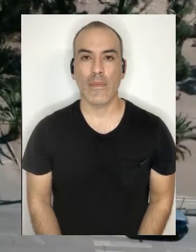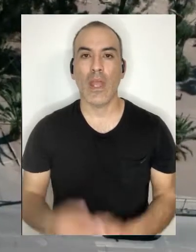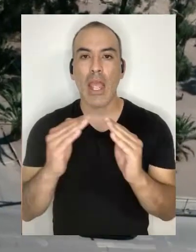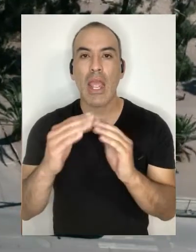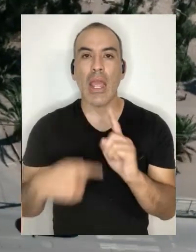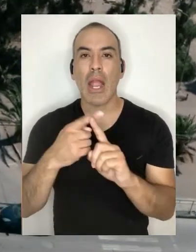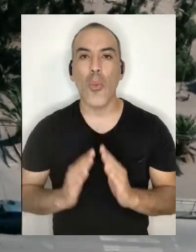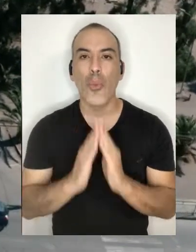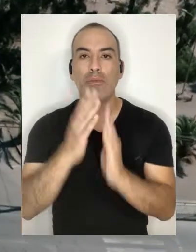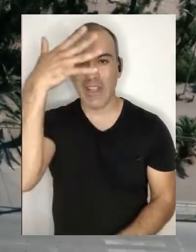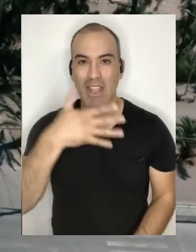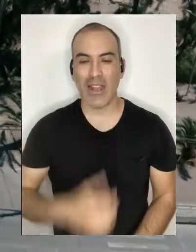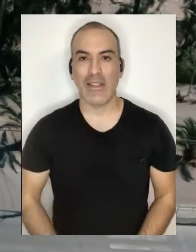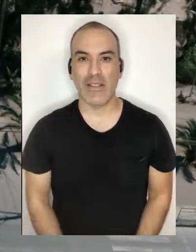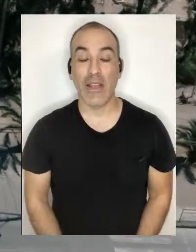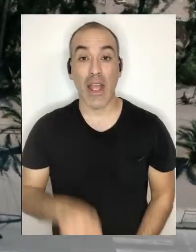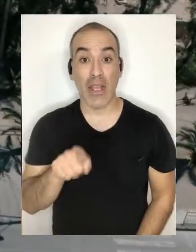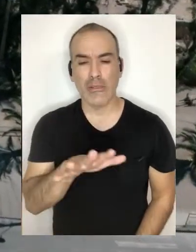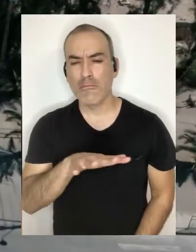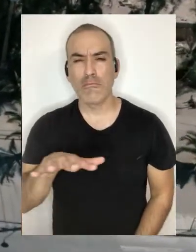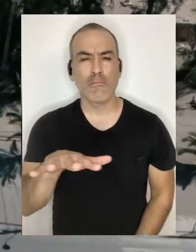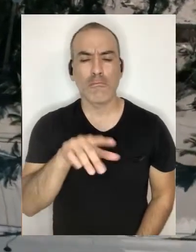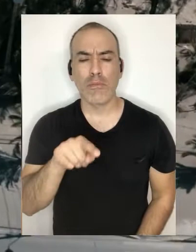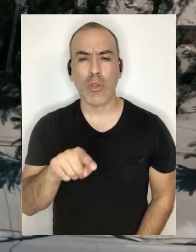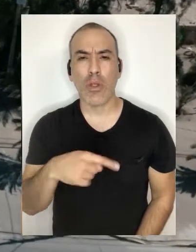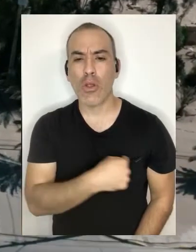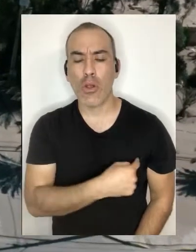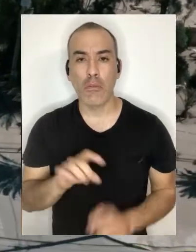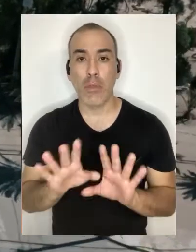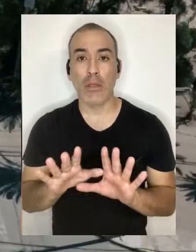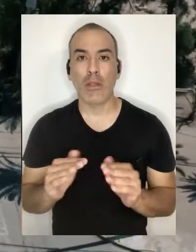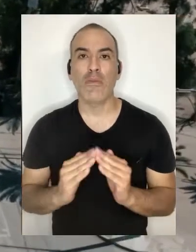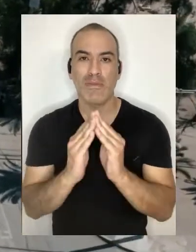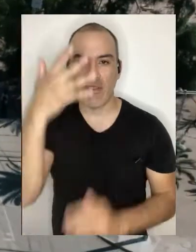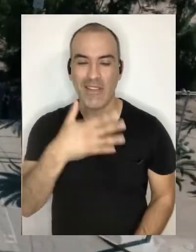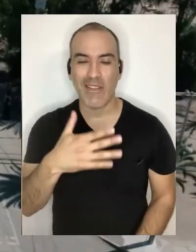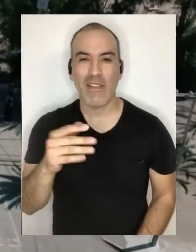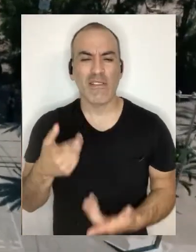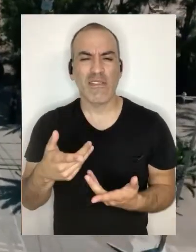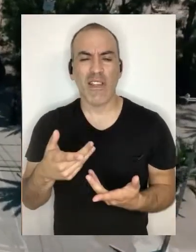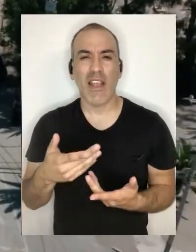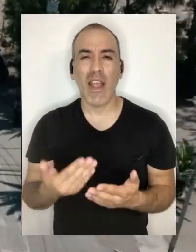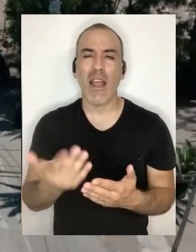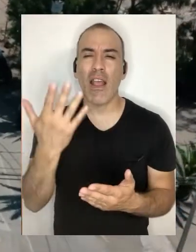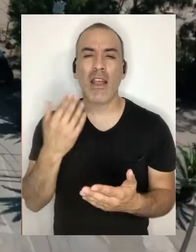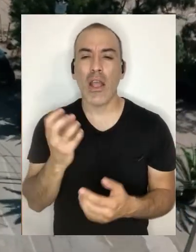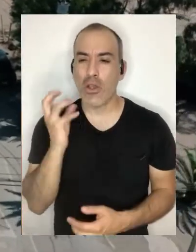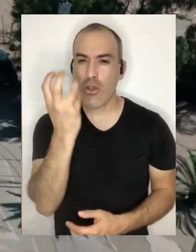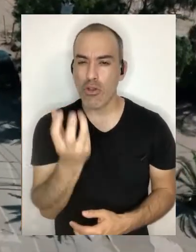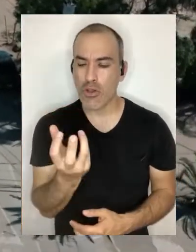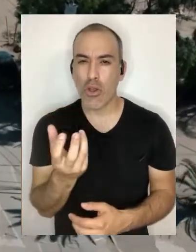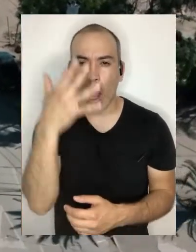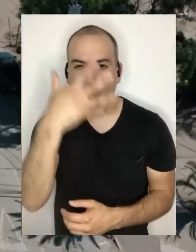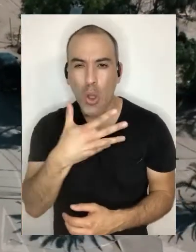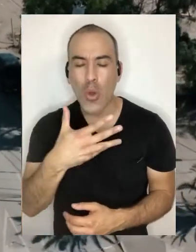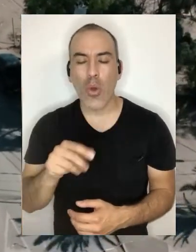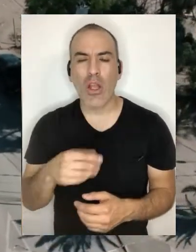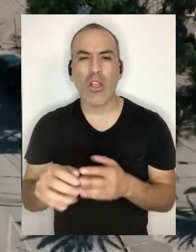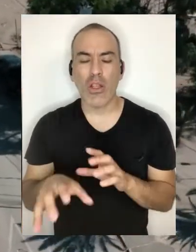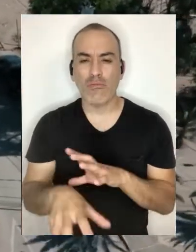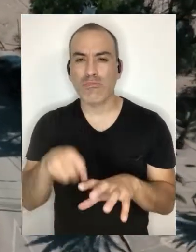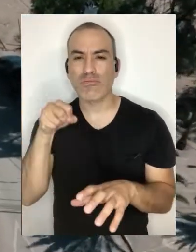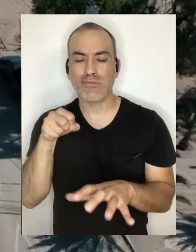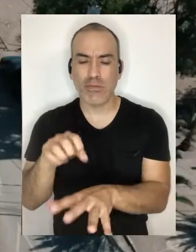Iglesia de Punta Negra. El sector que da nombre a la iglesia hace referencia a las rocas oscuras que se extraían del